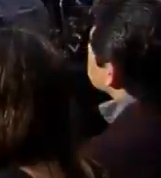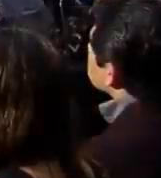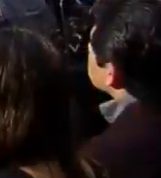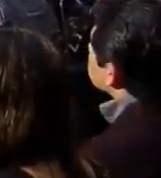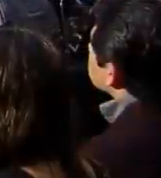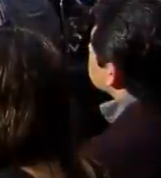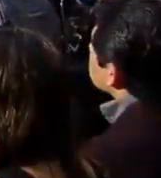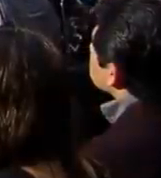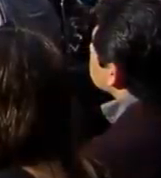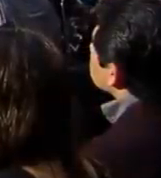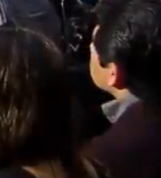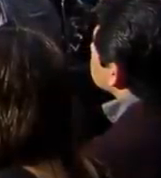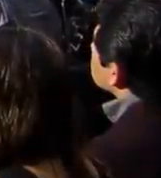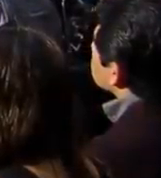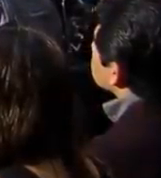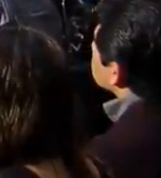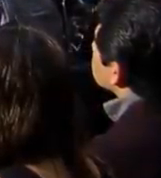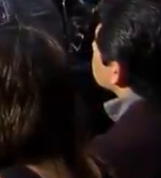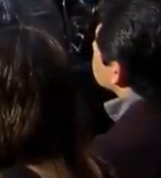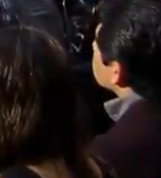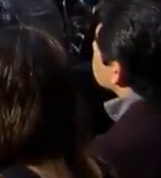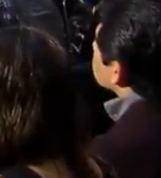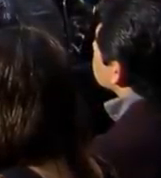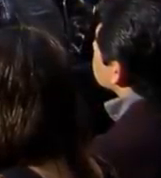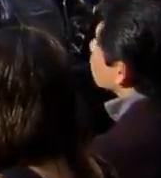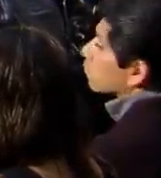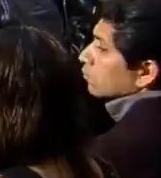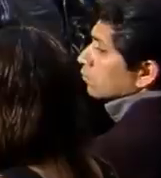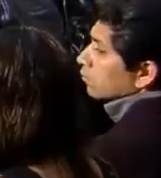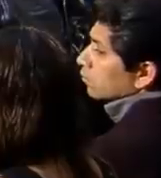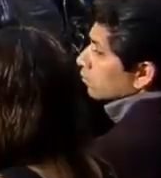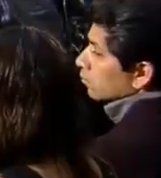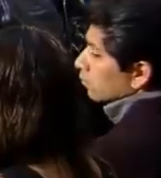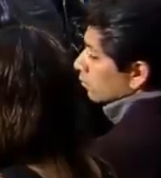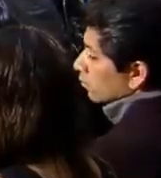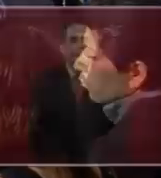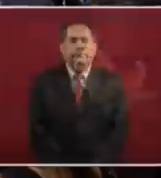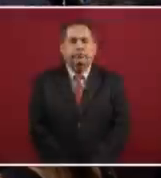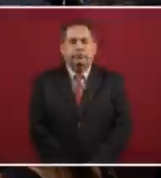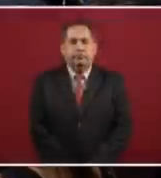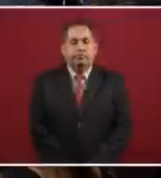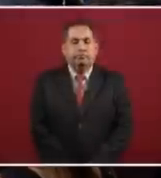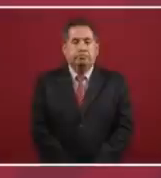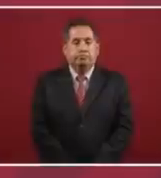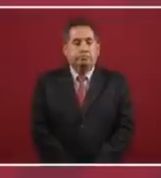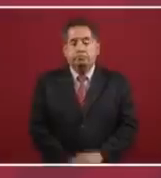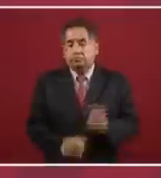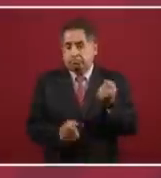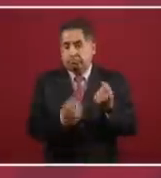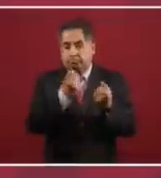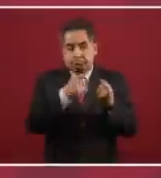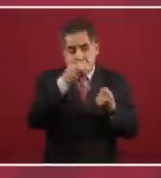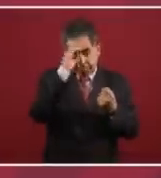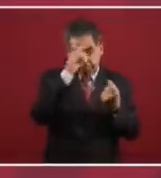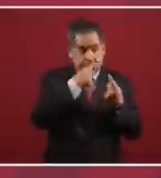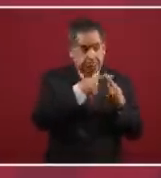punto de vista diferente al que sostenemos en el gobierno federal y